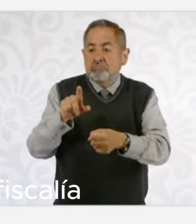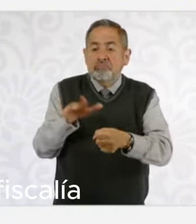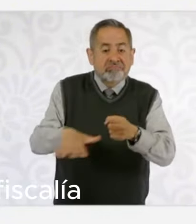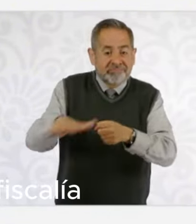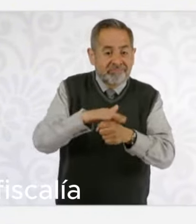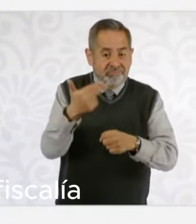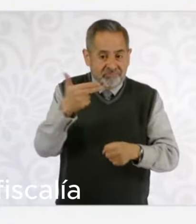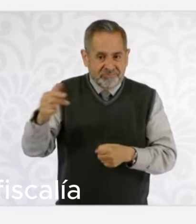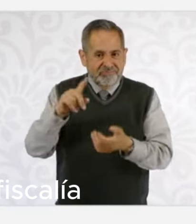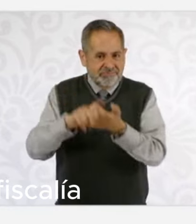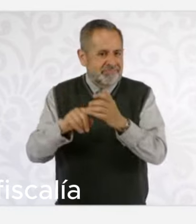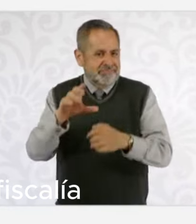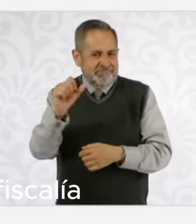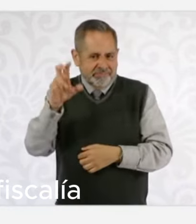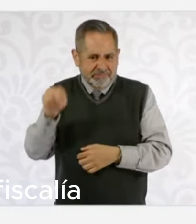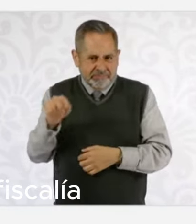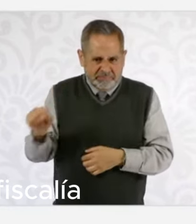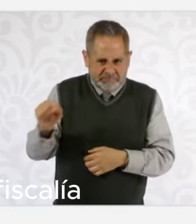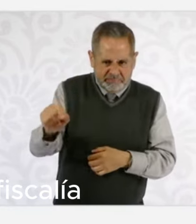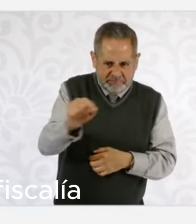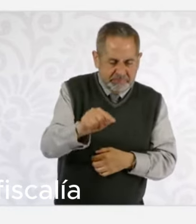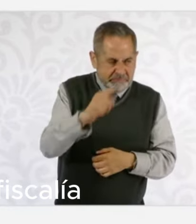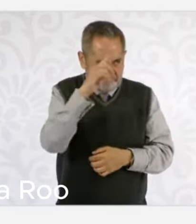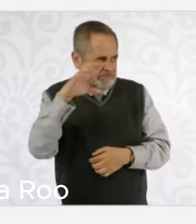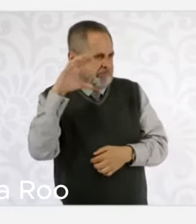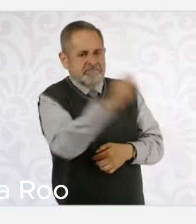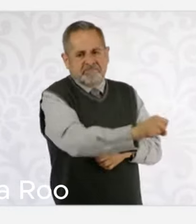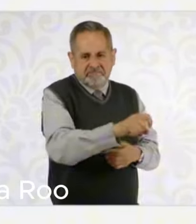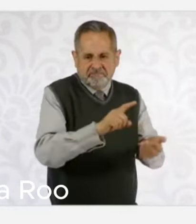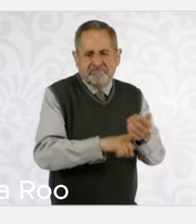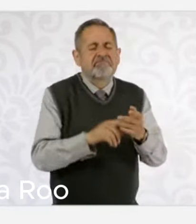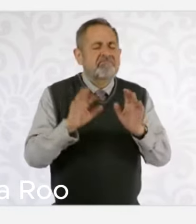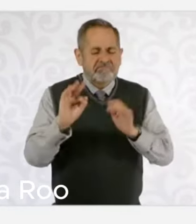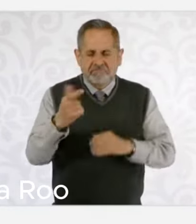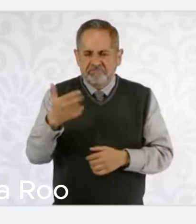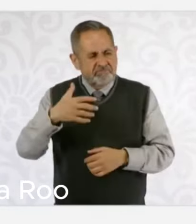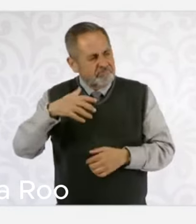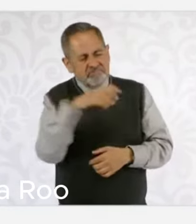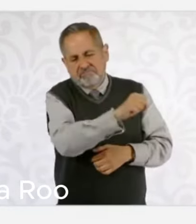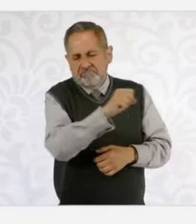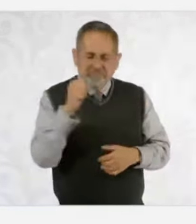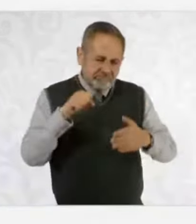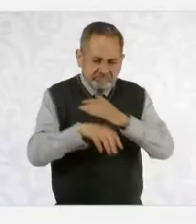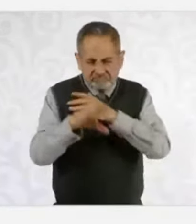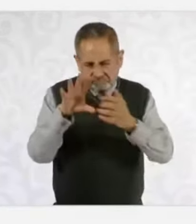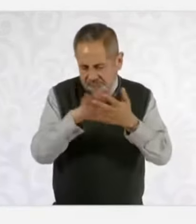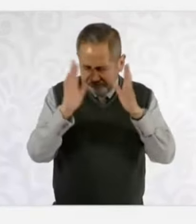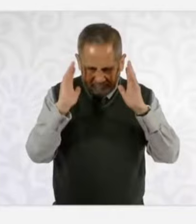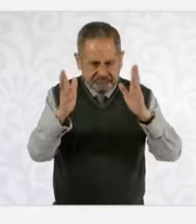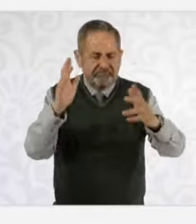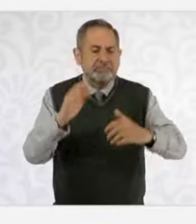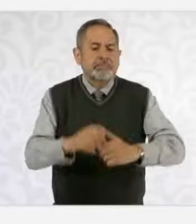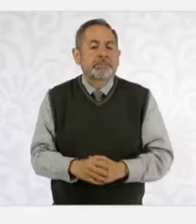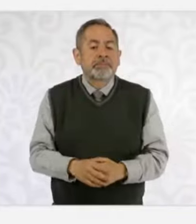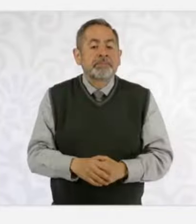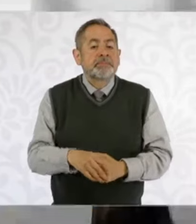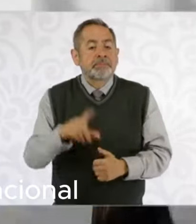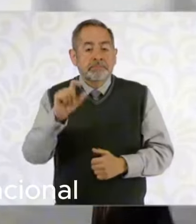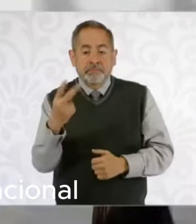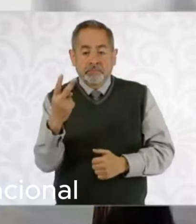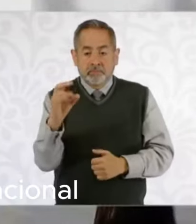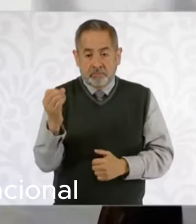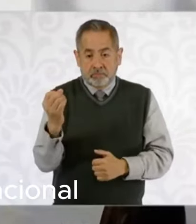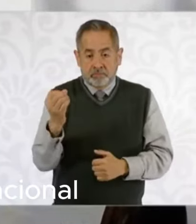Cancún, siendo este un objetivo prioritario para la Fiscalía General de Justicia del Estado de Quintana Roo. El 22 de